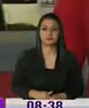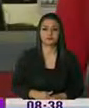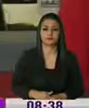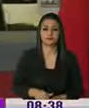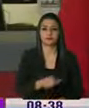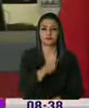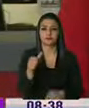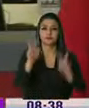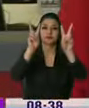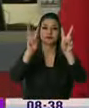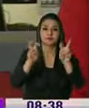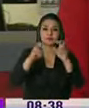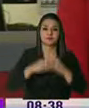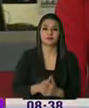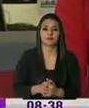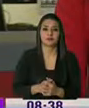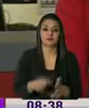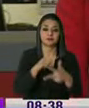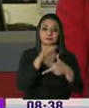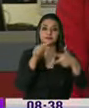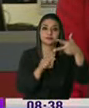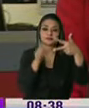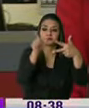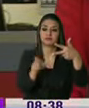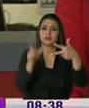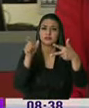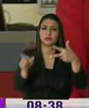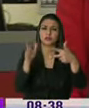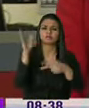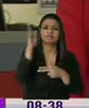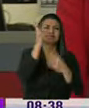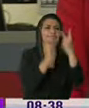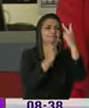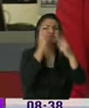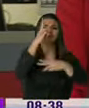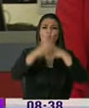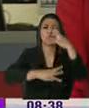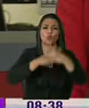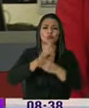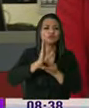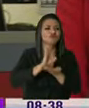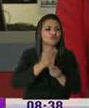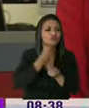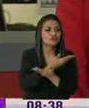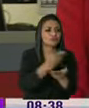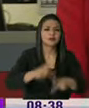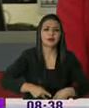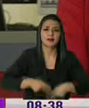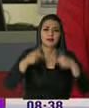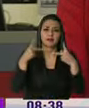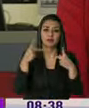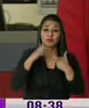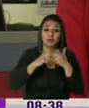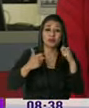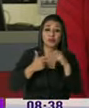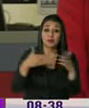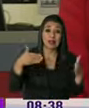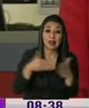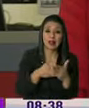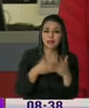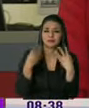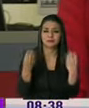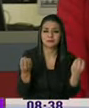En otro tema les contamos la historia de tres hombres quienes recorren el mundo compartiendo sus testimonios de vida que nos retan a superar las dificultades y a